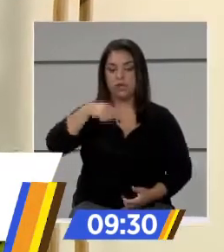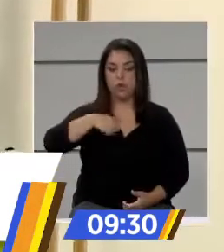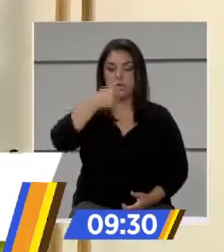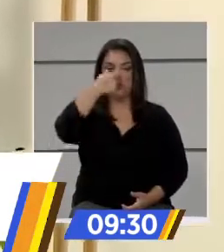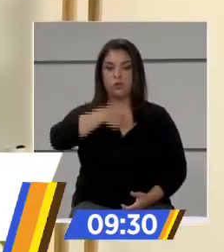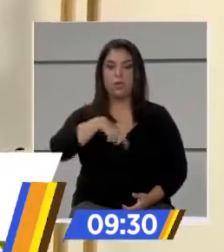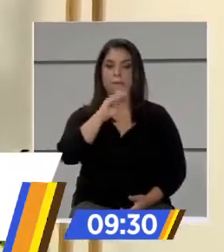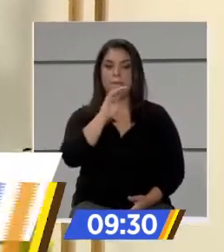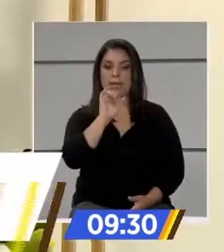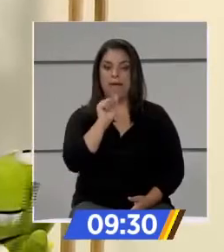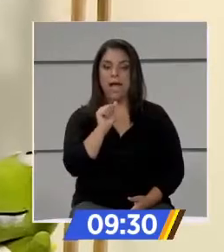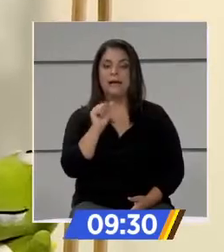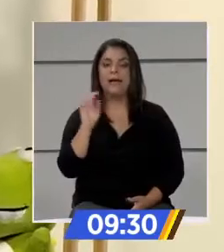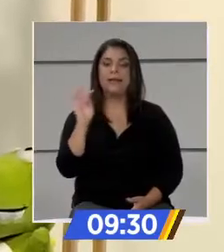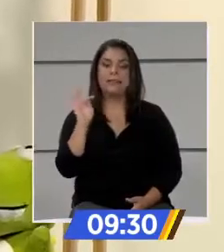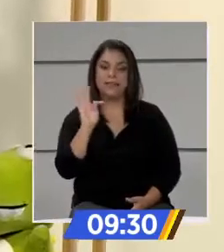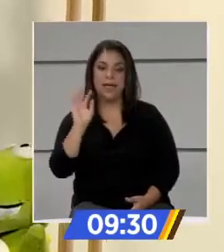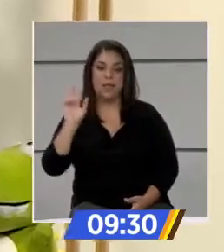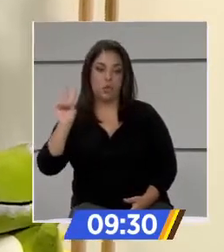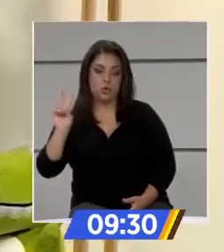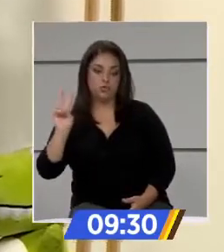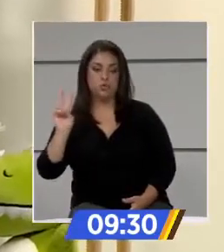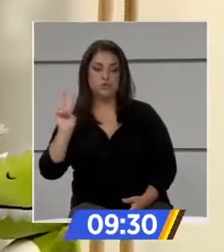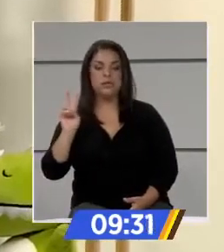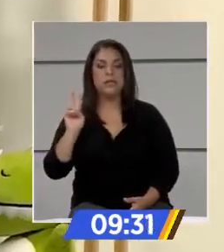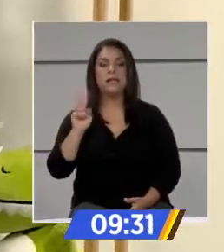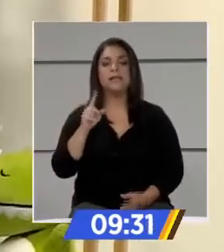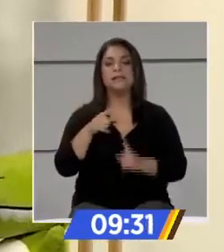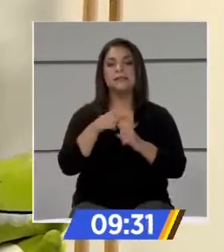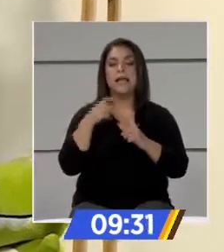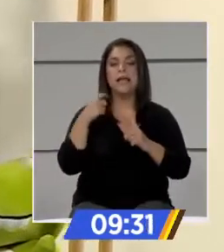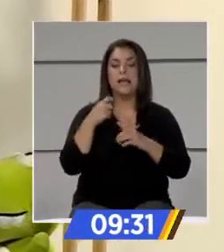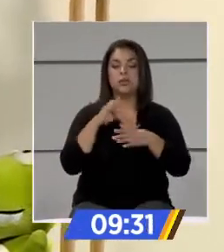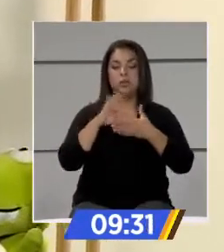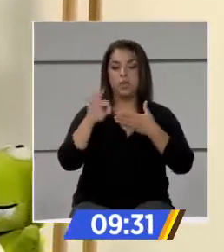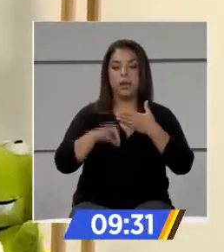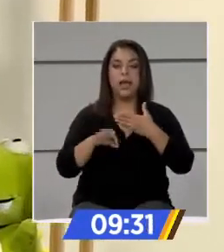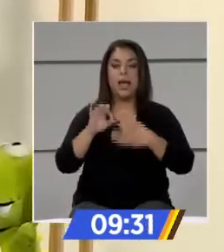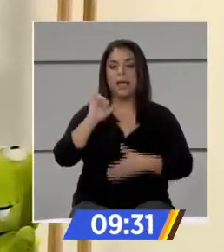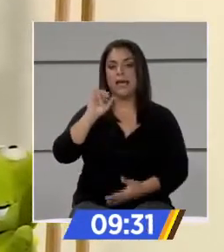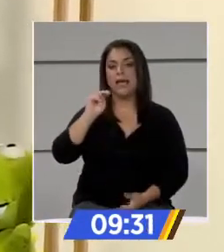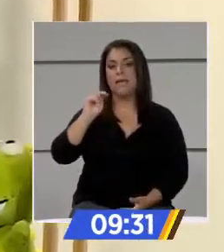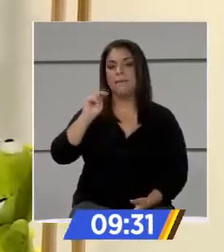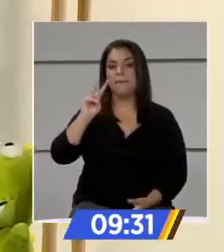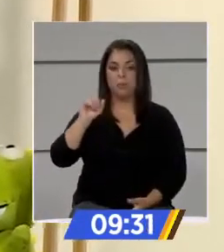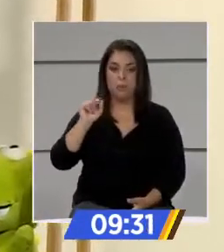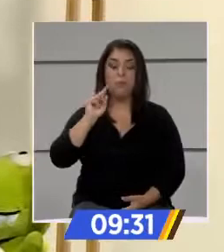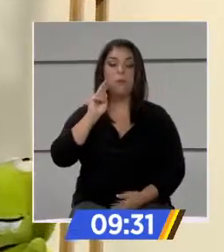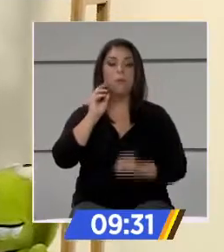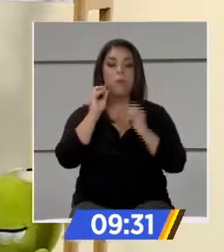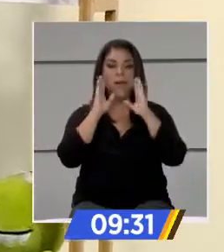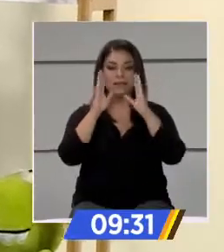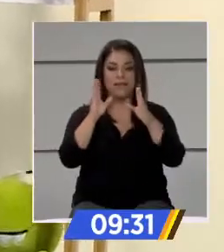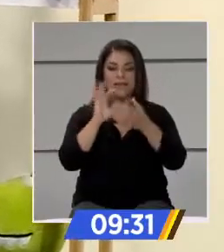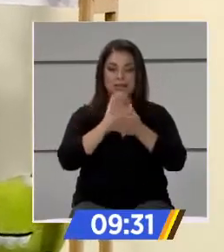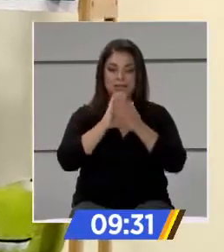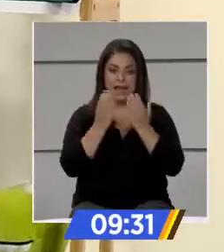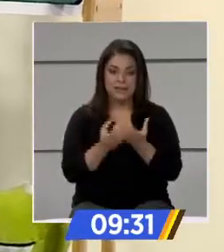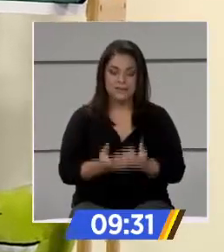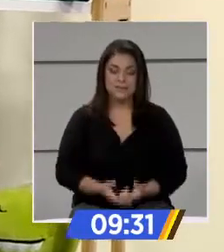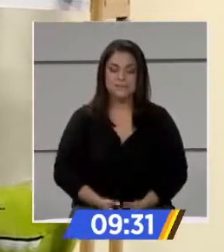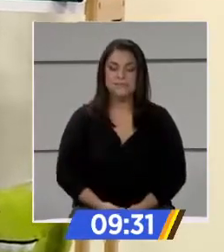de Transición 2, del Timbu, creo, muy atenta a las clases. Vamos a hacer este. Ay, ya